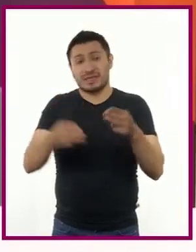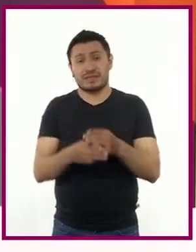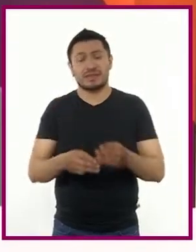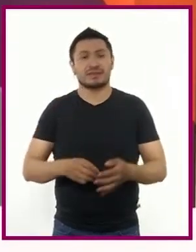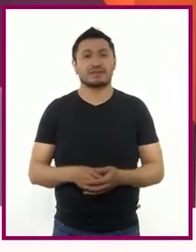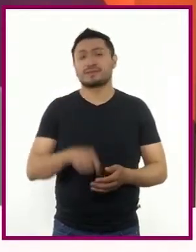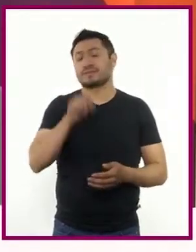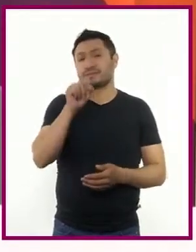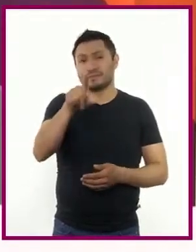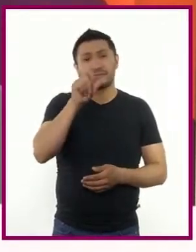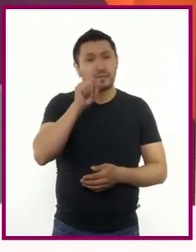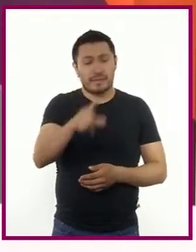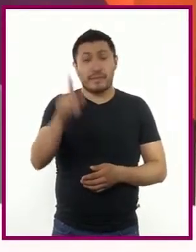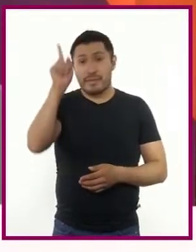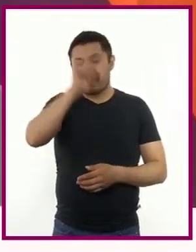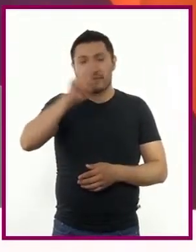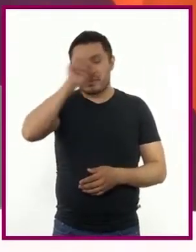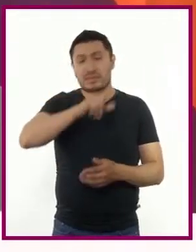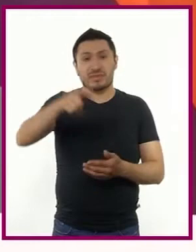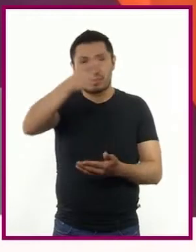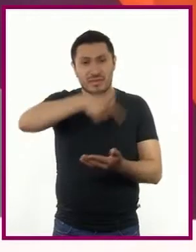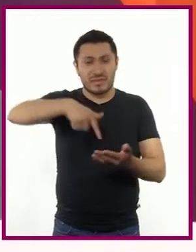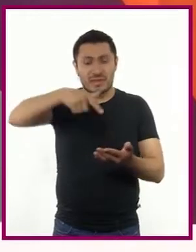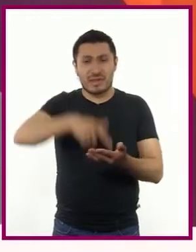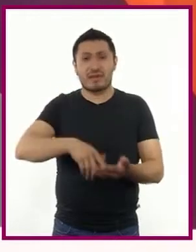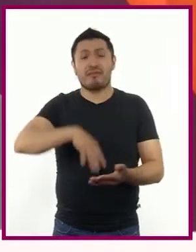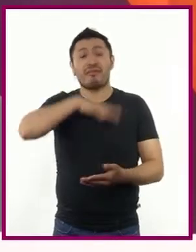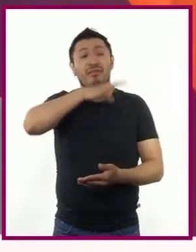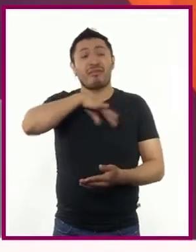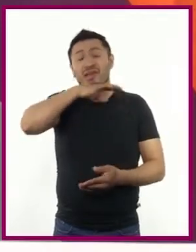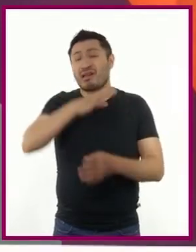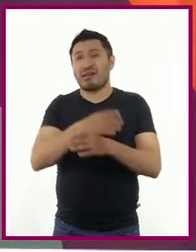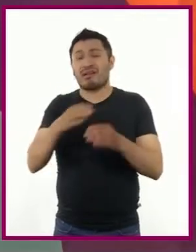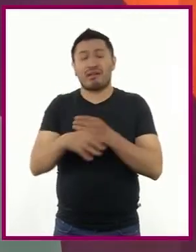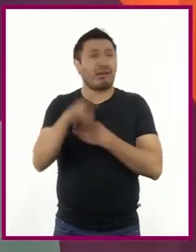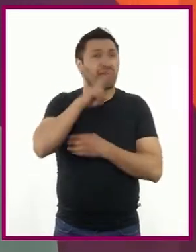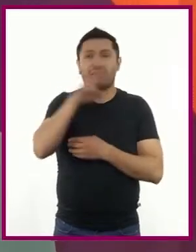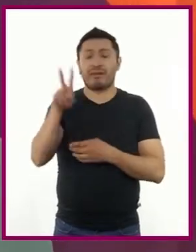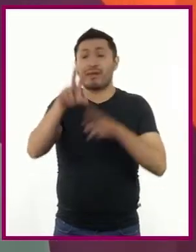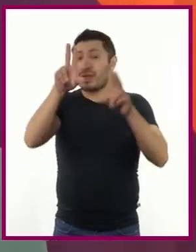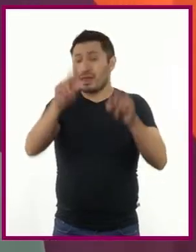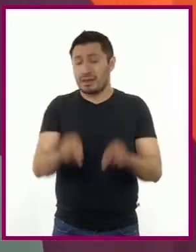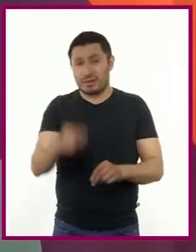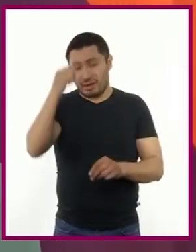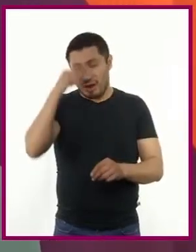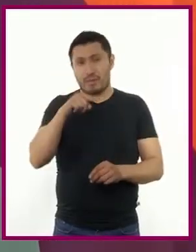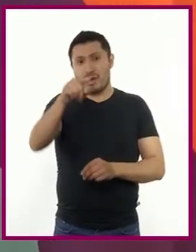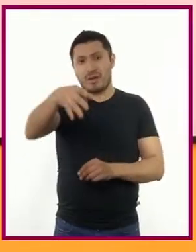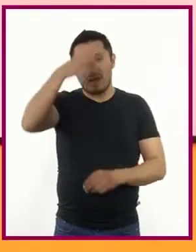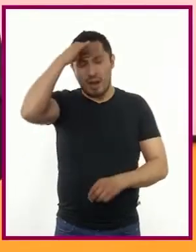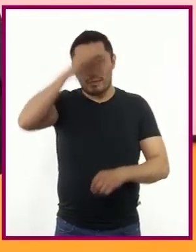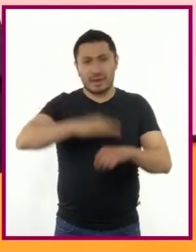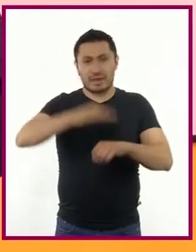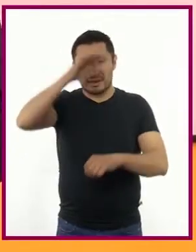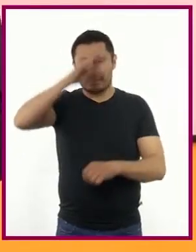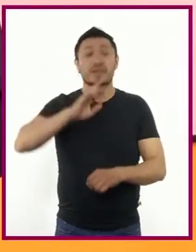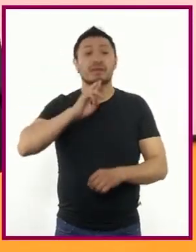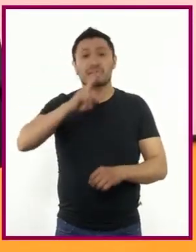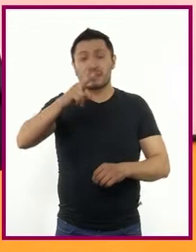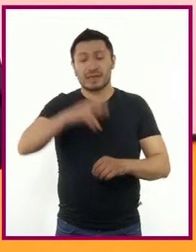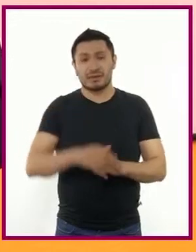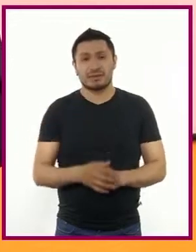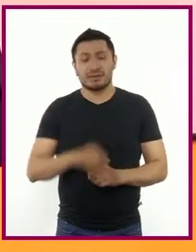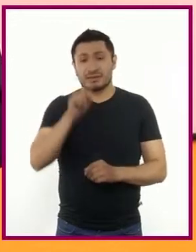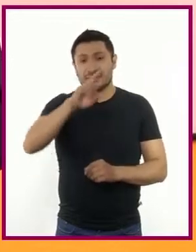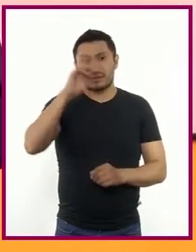También les sugerimos estar en un lugar libre de distracciones para favorecer su proceso de aprendizaje.